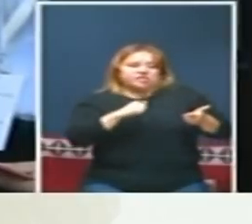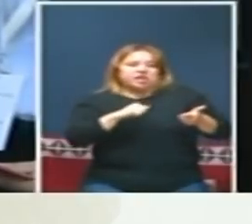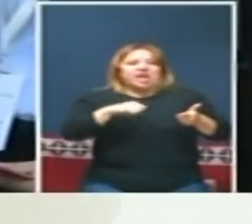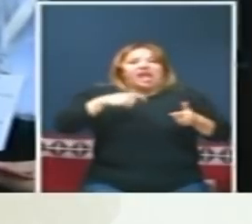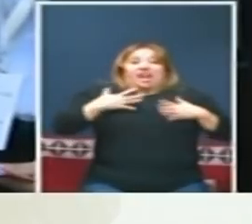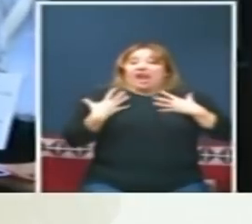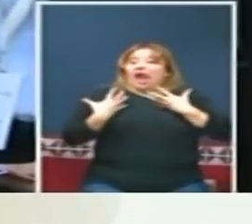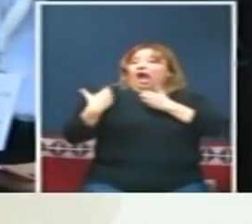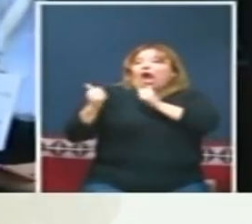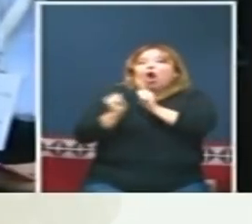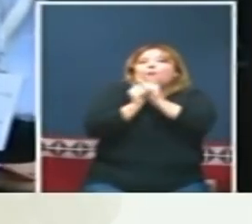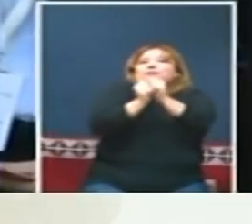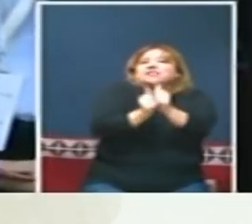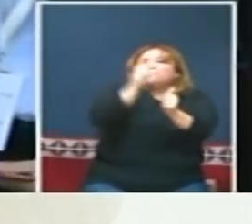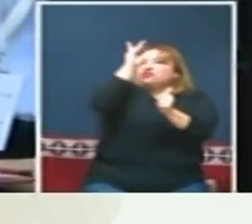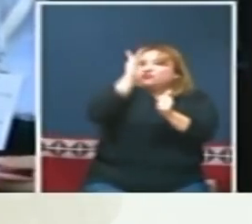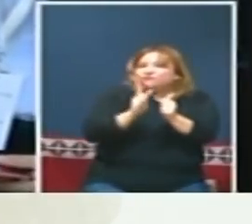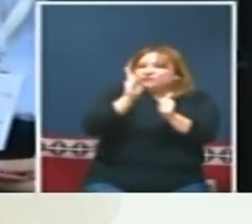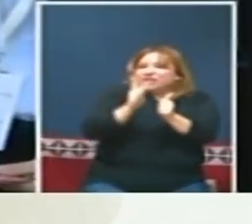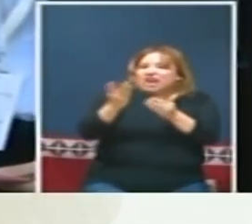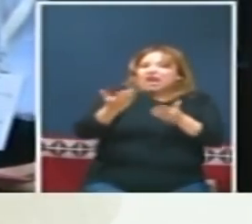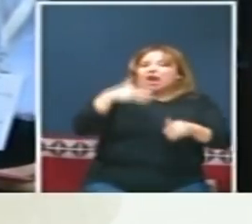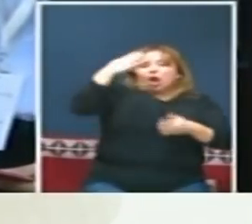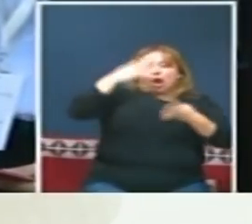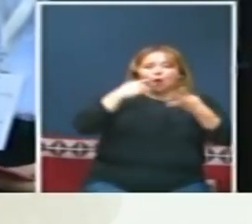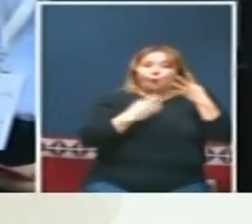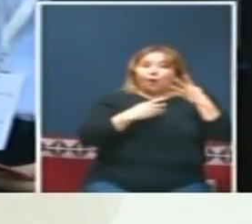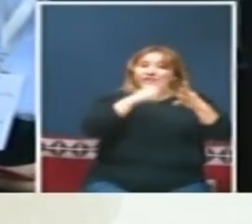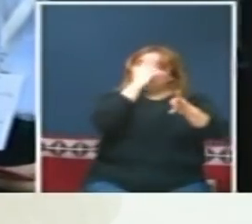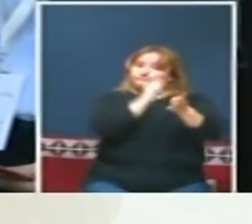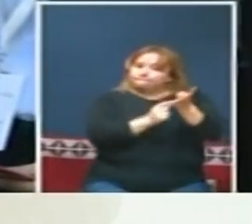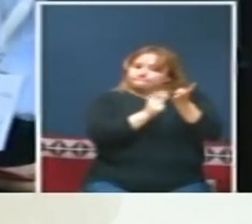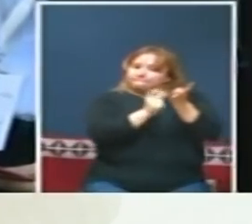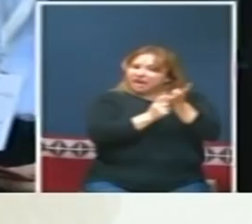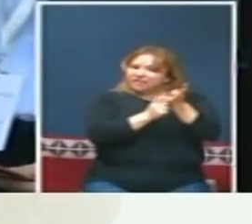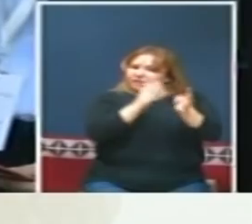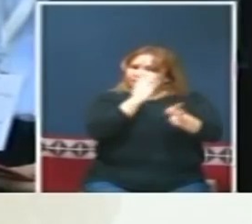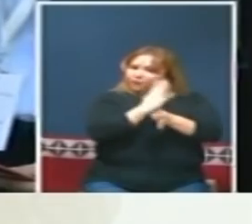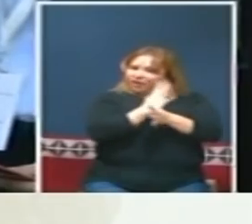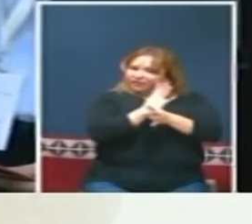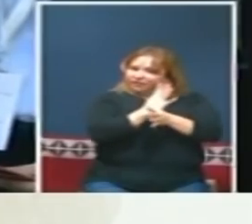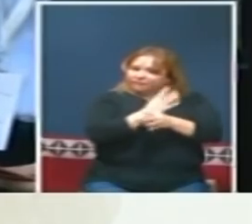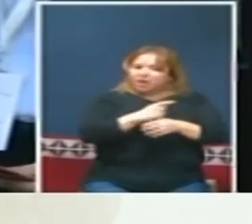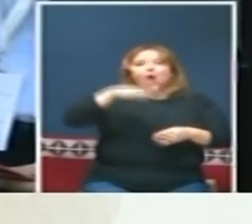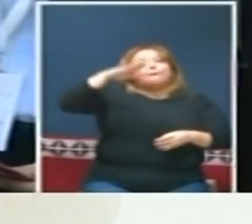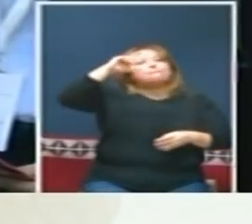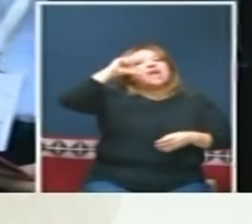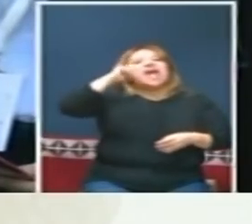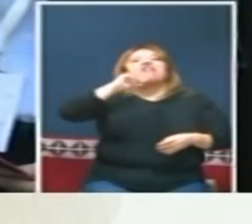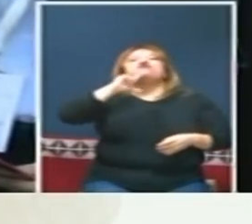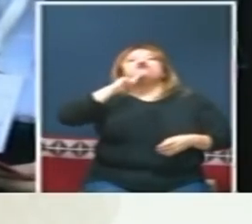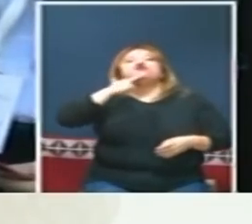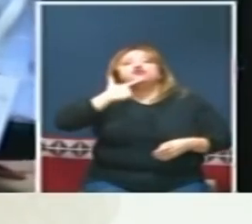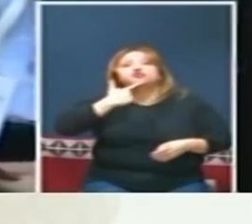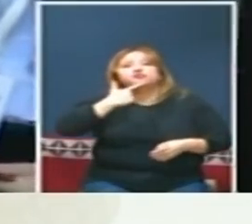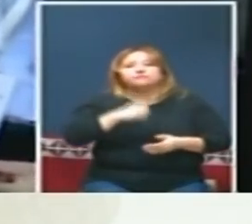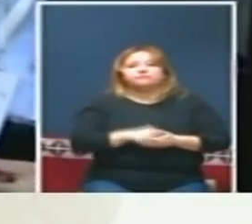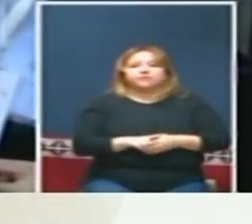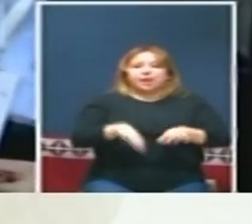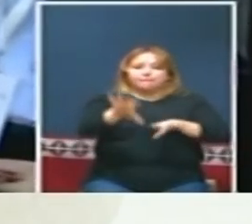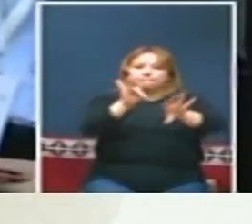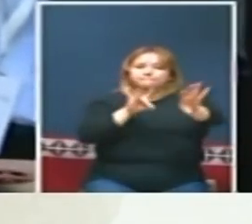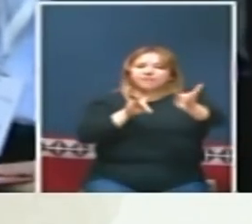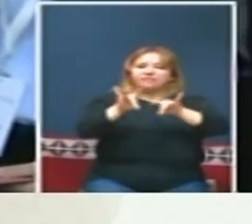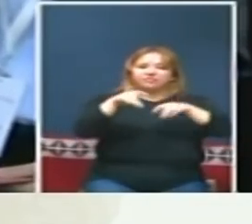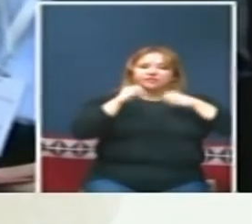de Dios y en nuestro caso celebramos ya la cuarta etapa como beatos. Y todo este proceso, se